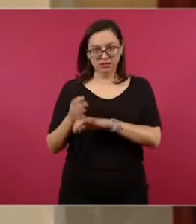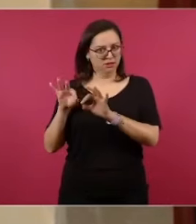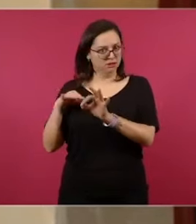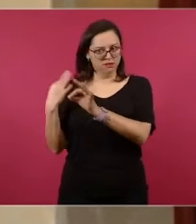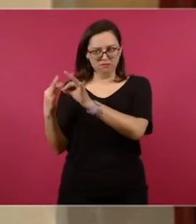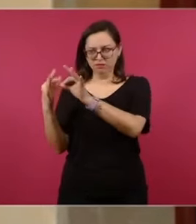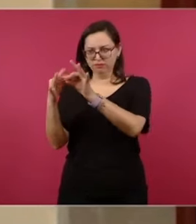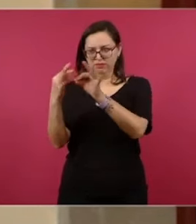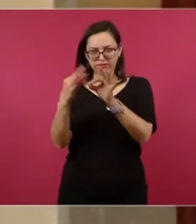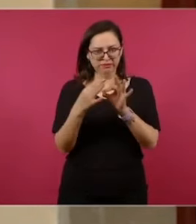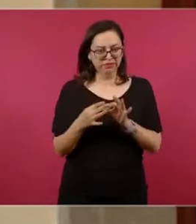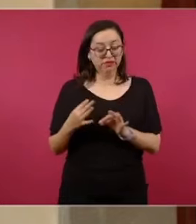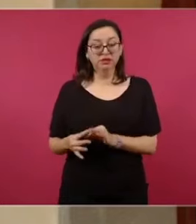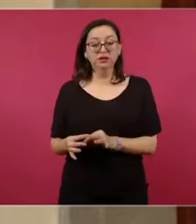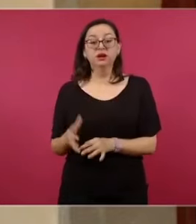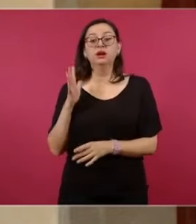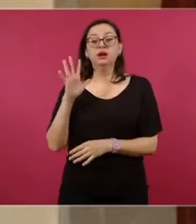empieza a dispersarse es de